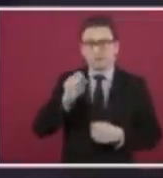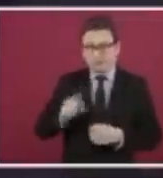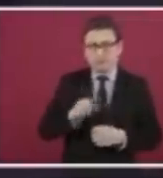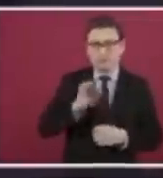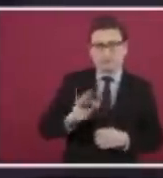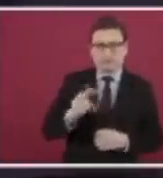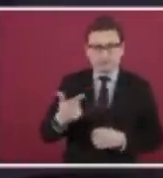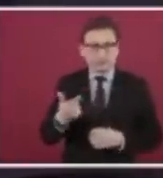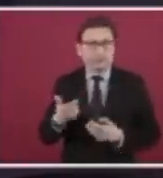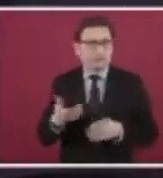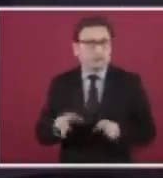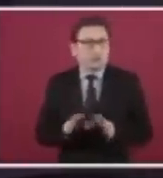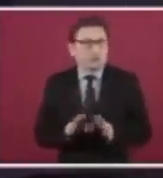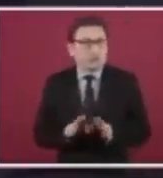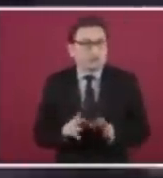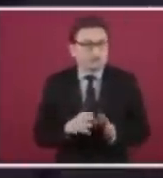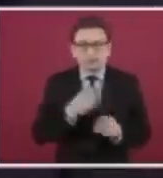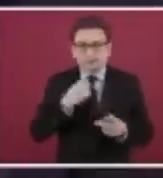General